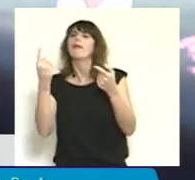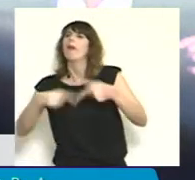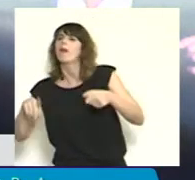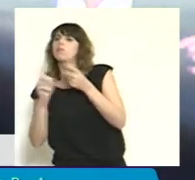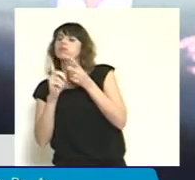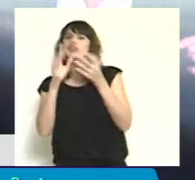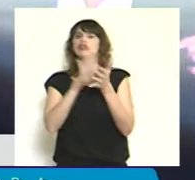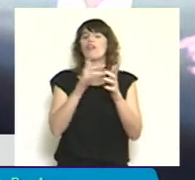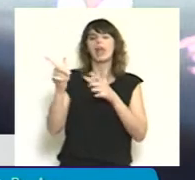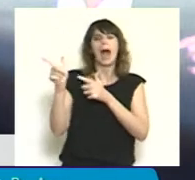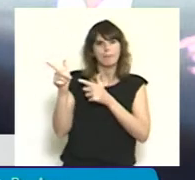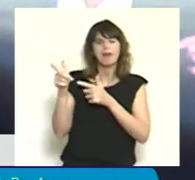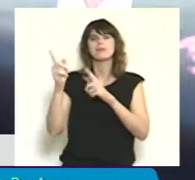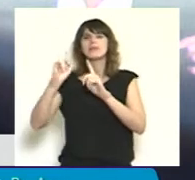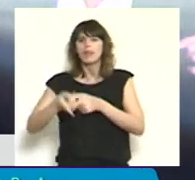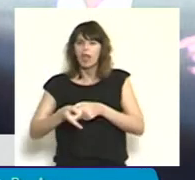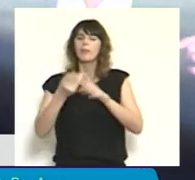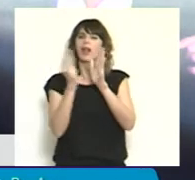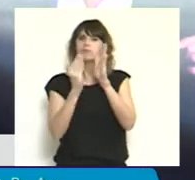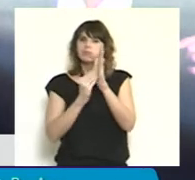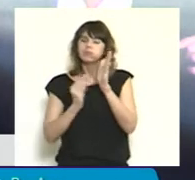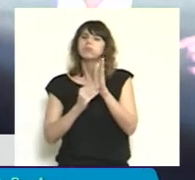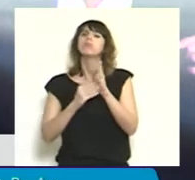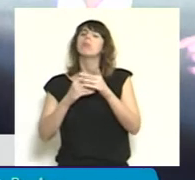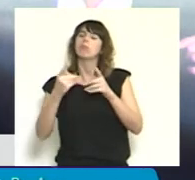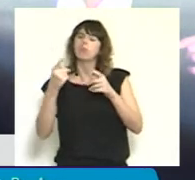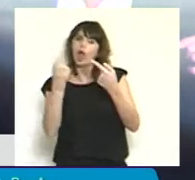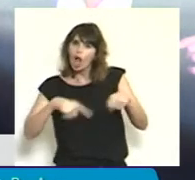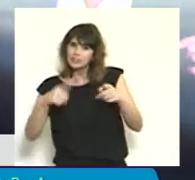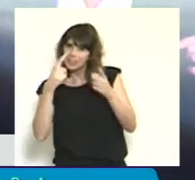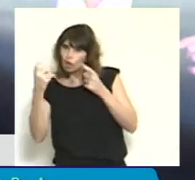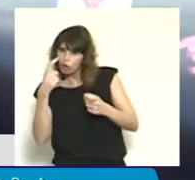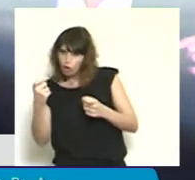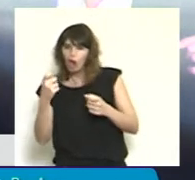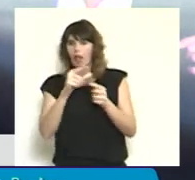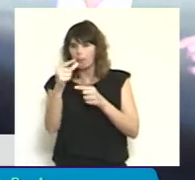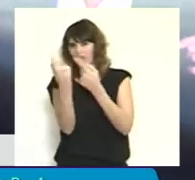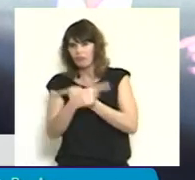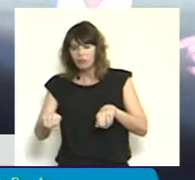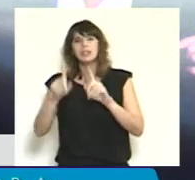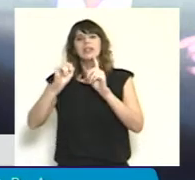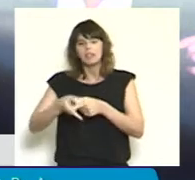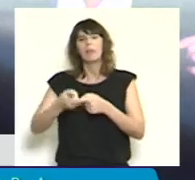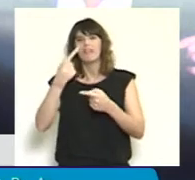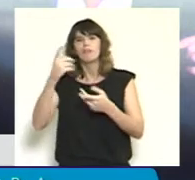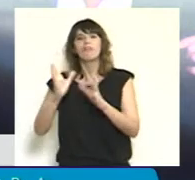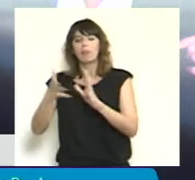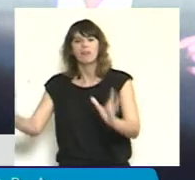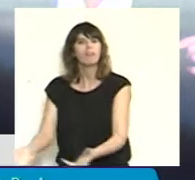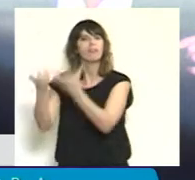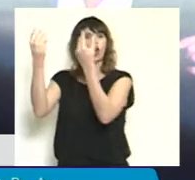armas, administrar el banco de materiales controlados, efectuar la destrucción, administrar el registro